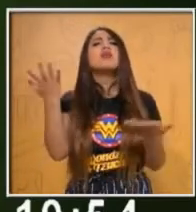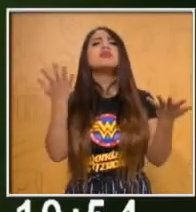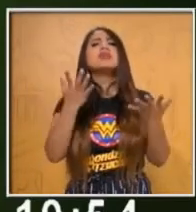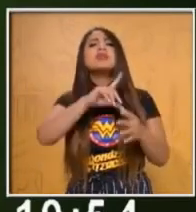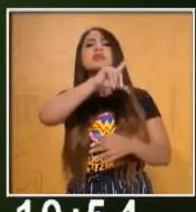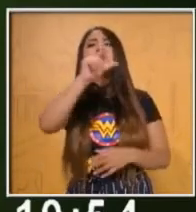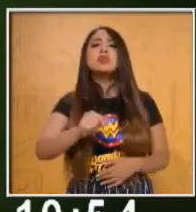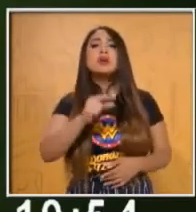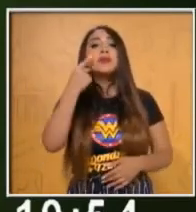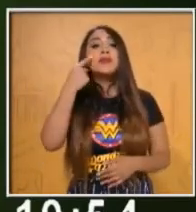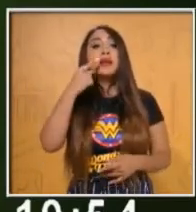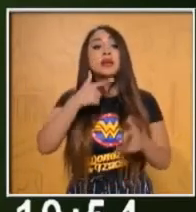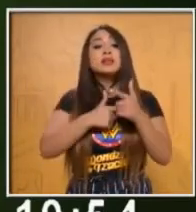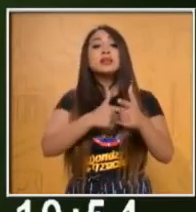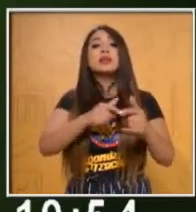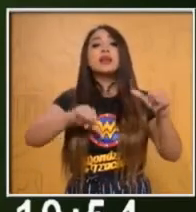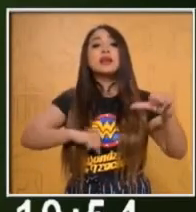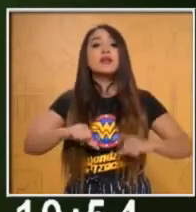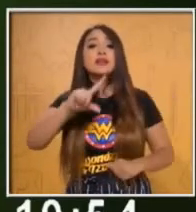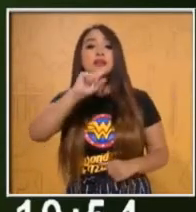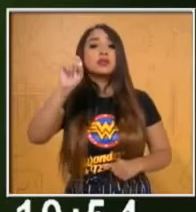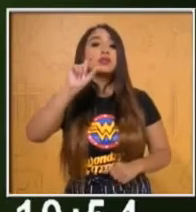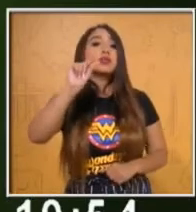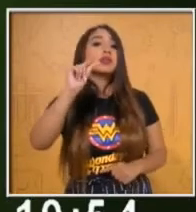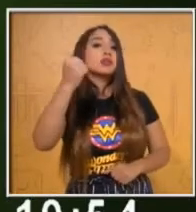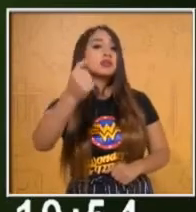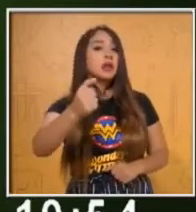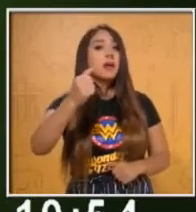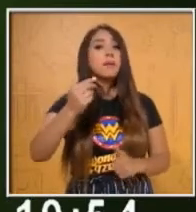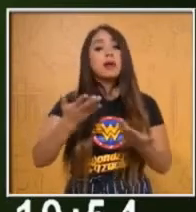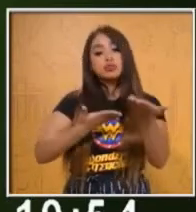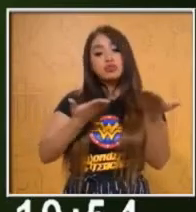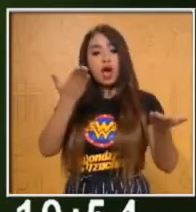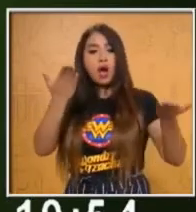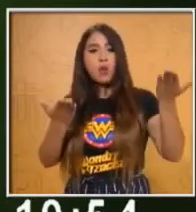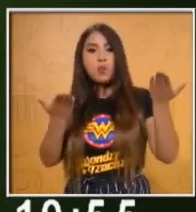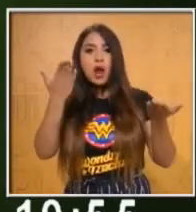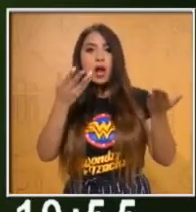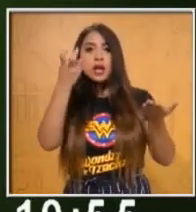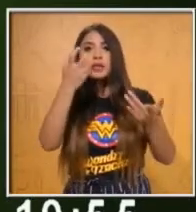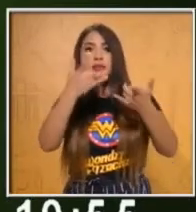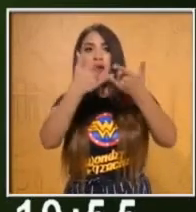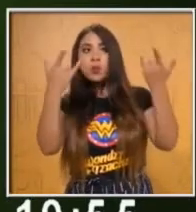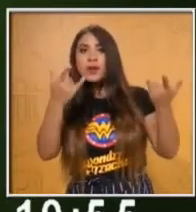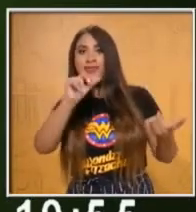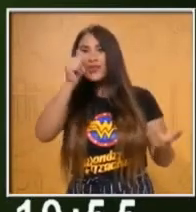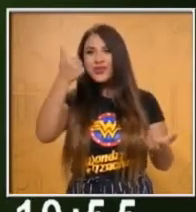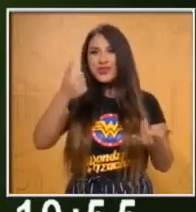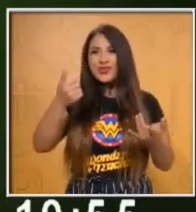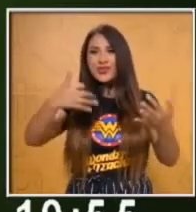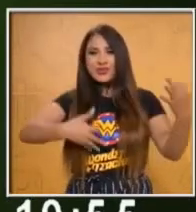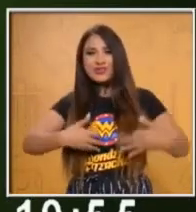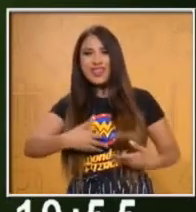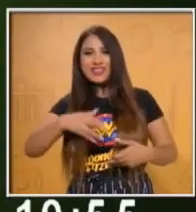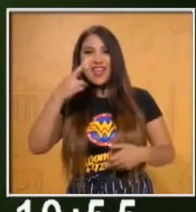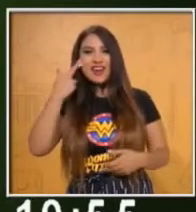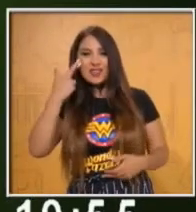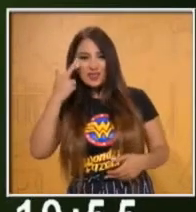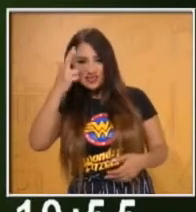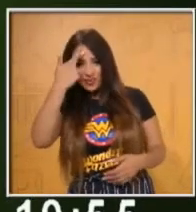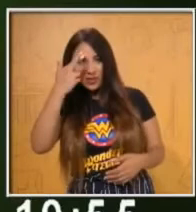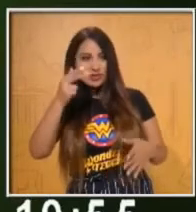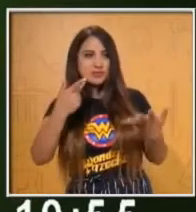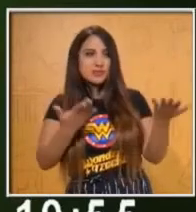la siguiente actividad de la página 176? Vamos a comparar este cuento con el guión de los ratones que tú estás viendo. Le vamos a dar